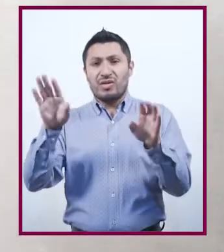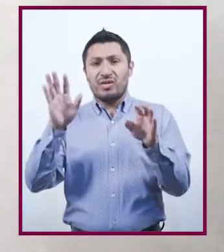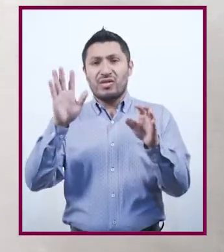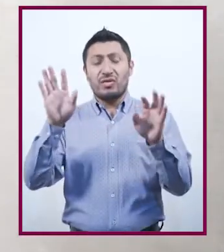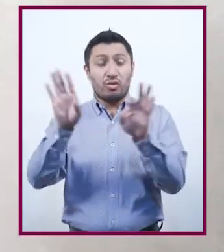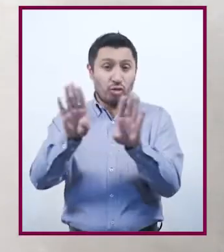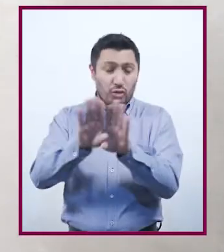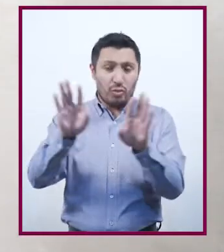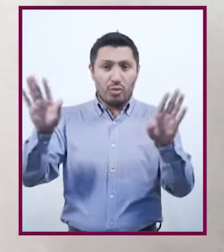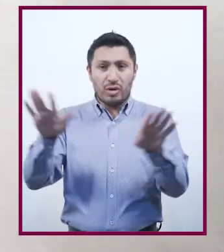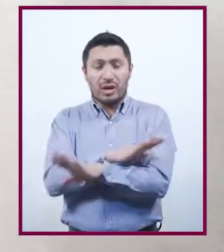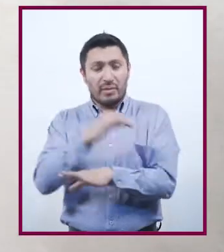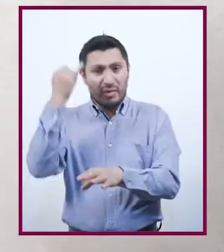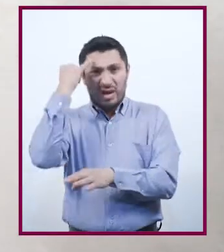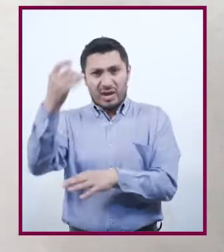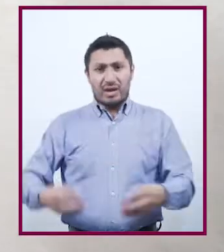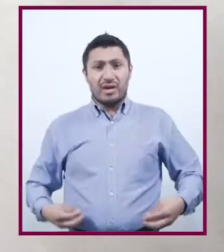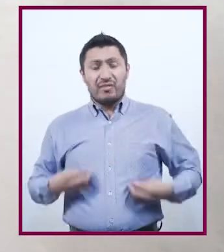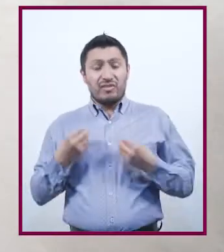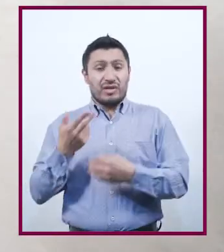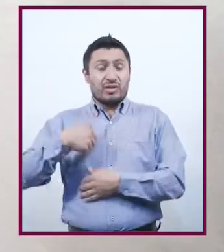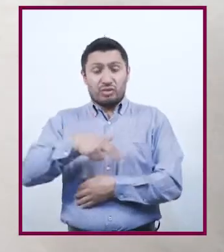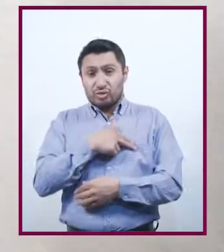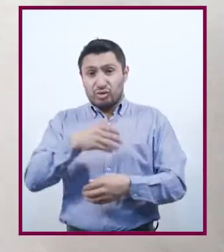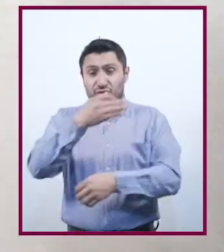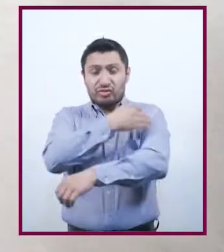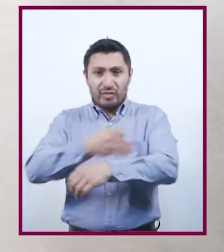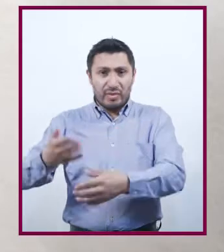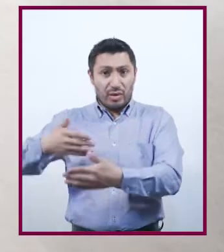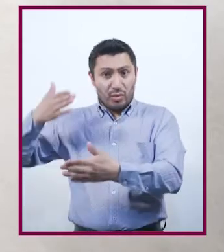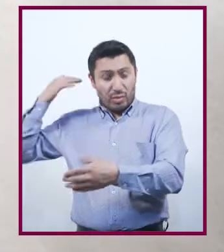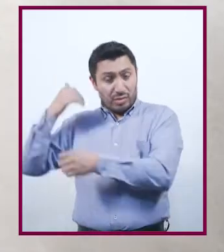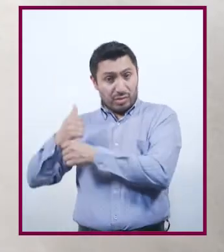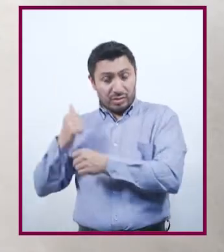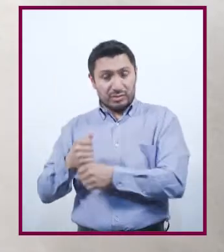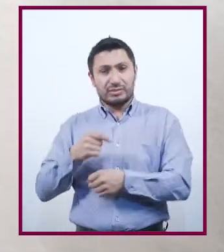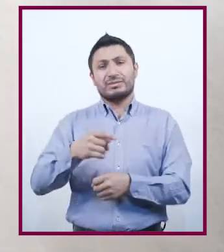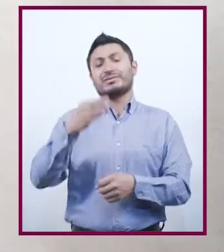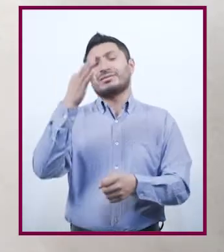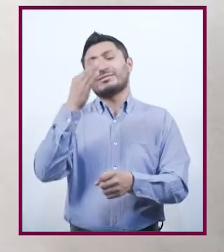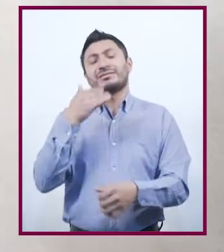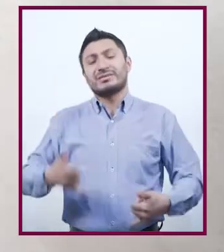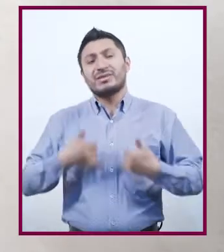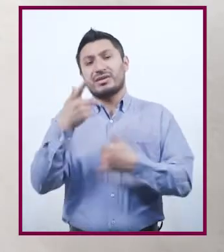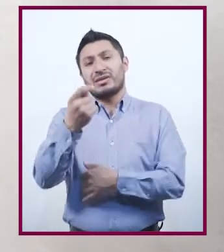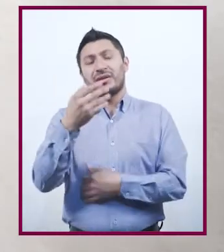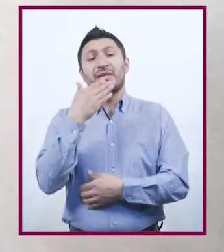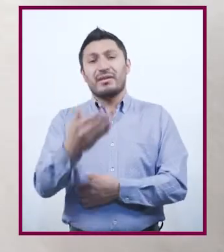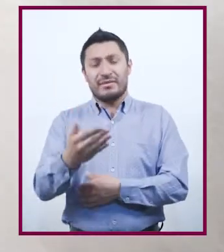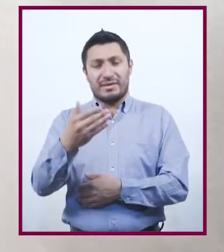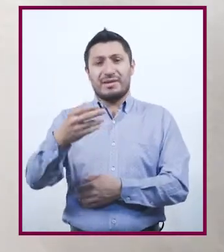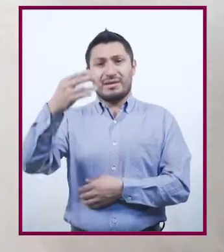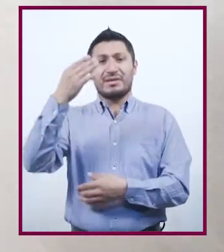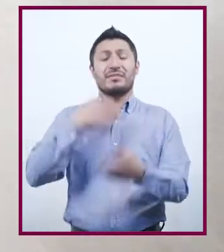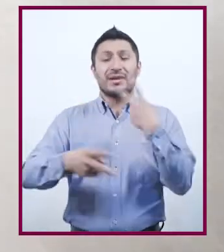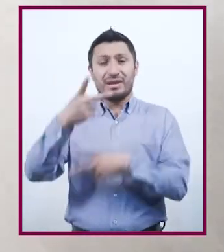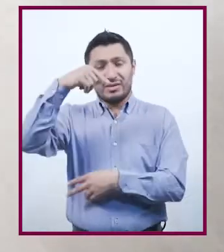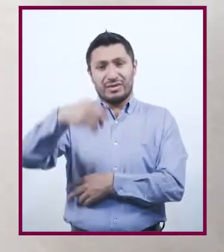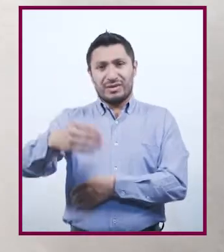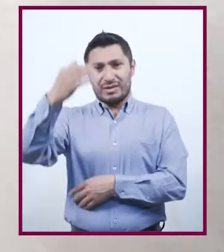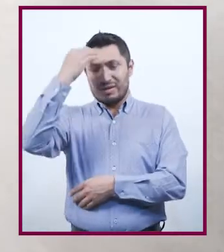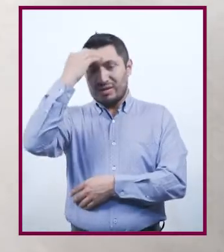mismos? Jóvenes en TV, están viendo Conciencia Histórica y te damos la bienvenida a este programa. El pasado no ha